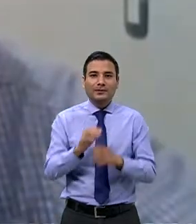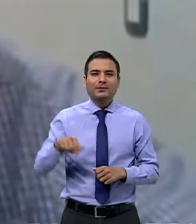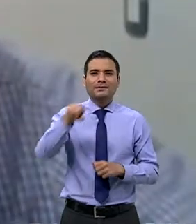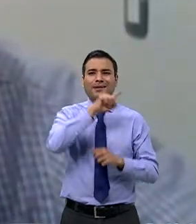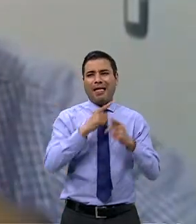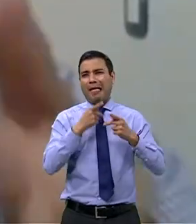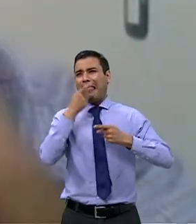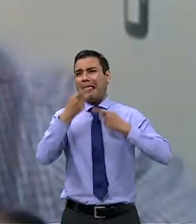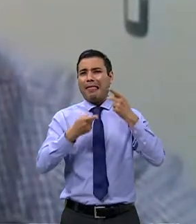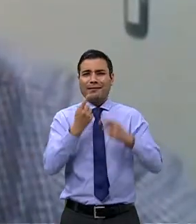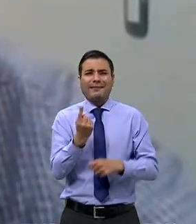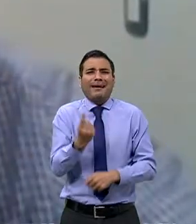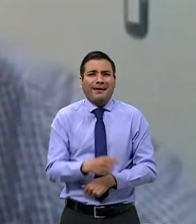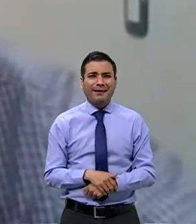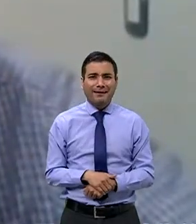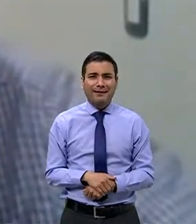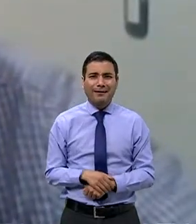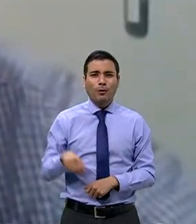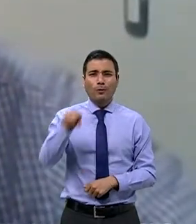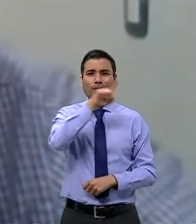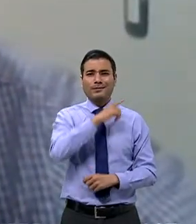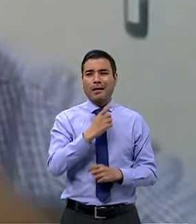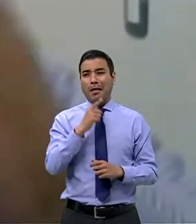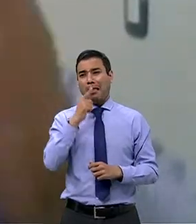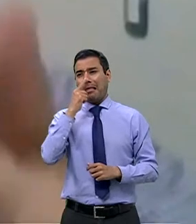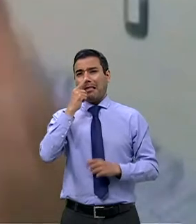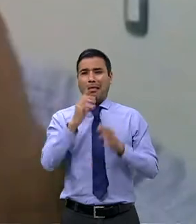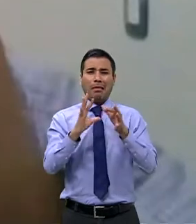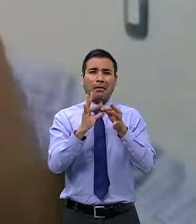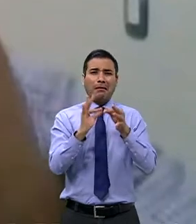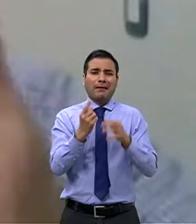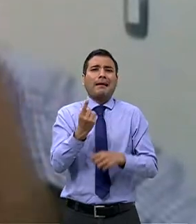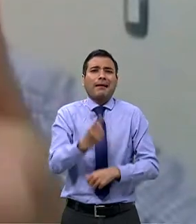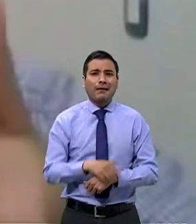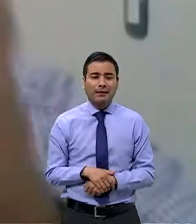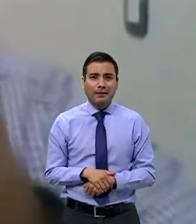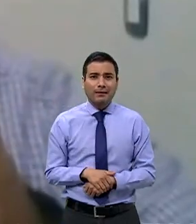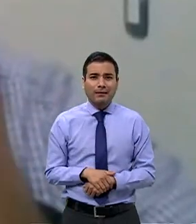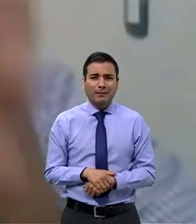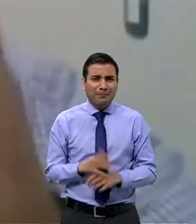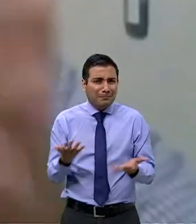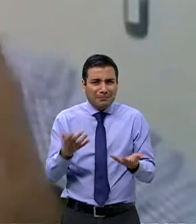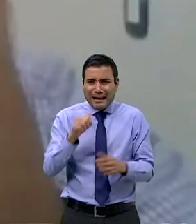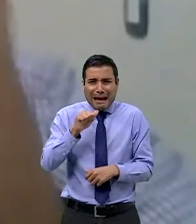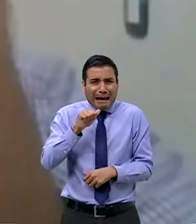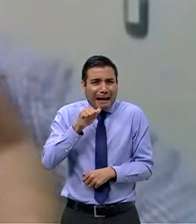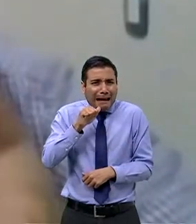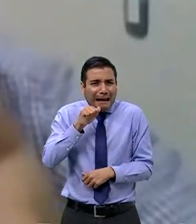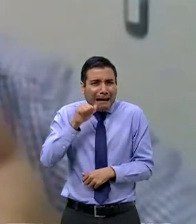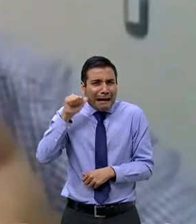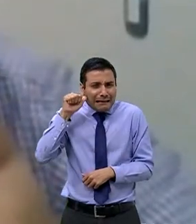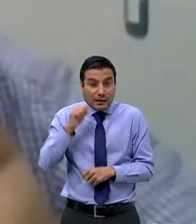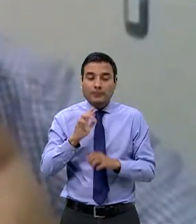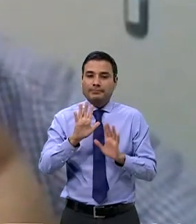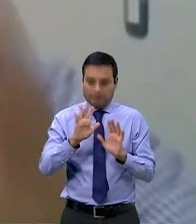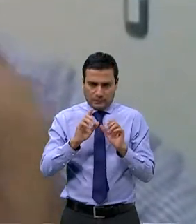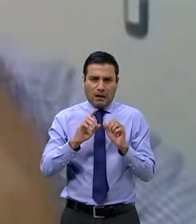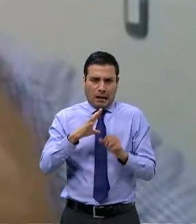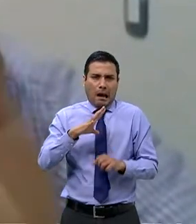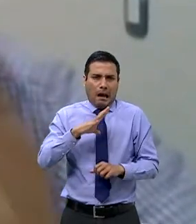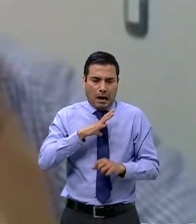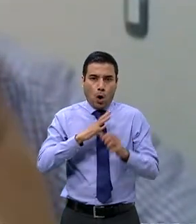hablan que tienen que presumir el ejercicio democrático de ayer a pesar de los obstáculos